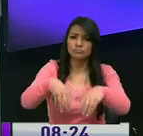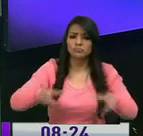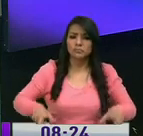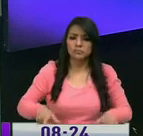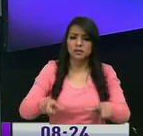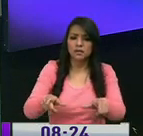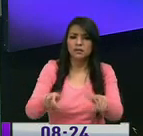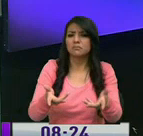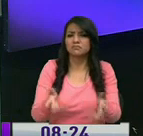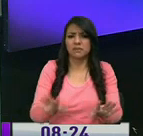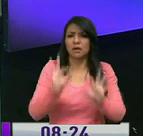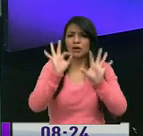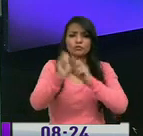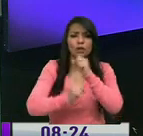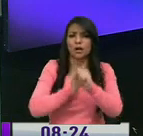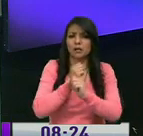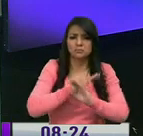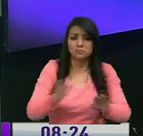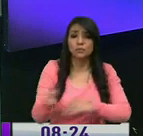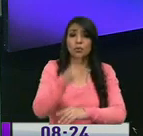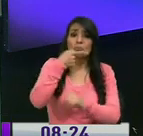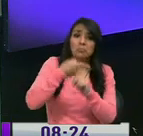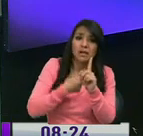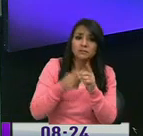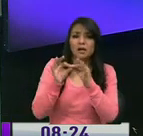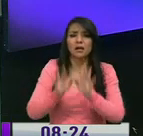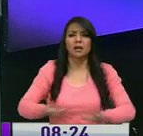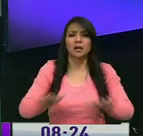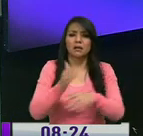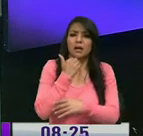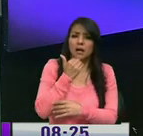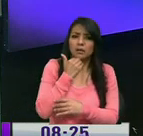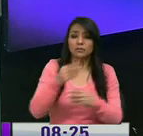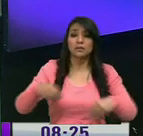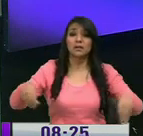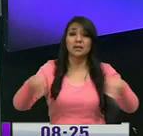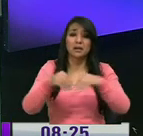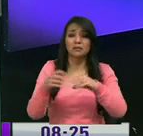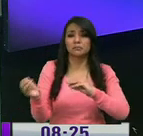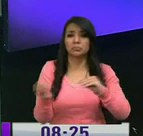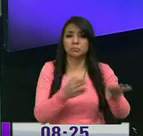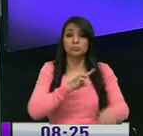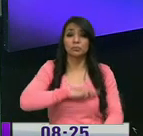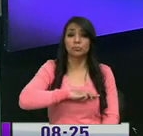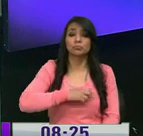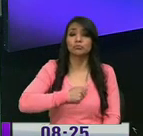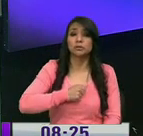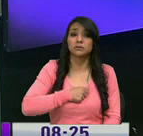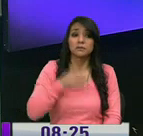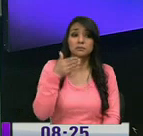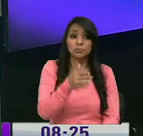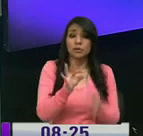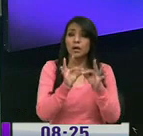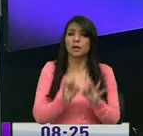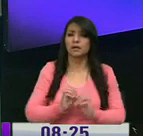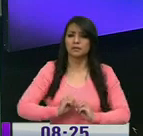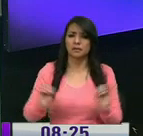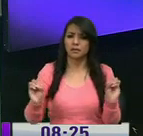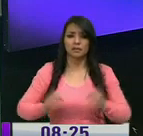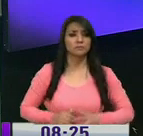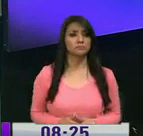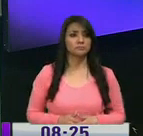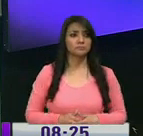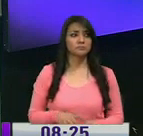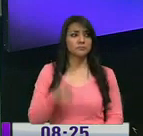veredas, un mes para tratar de arreglar una cosa, un terreno que pertenece al municipio que no han ido, espacio público, hace